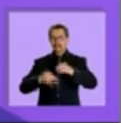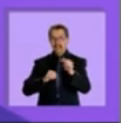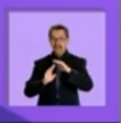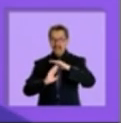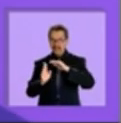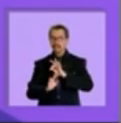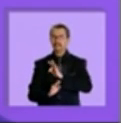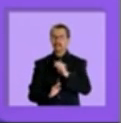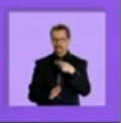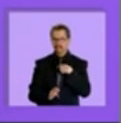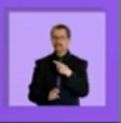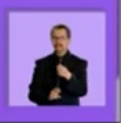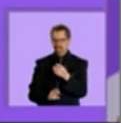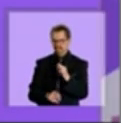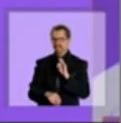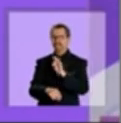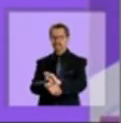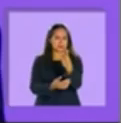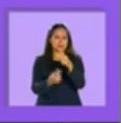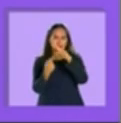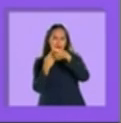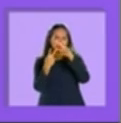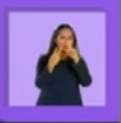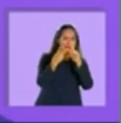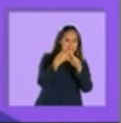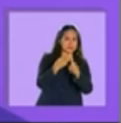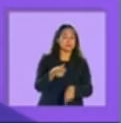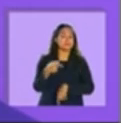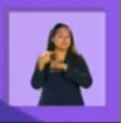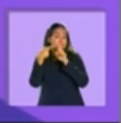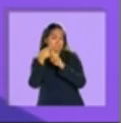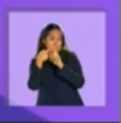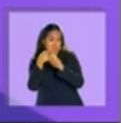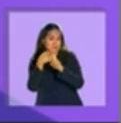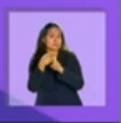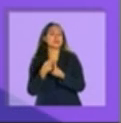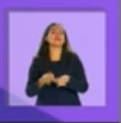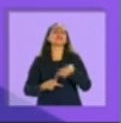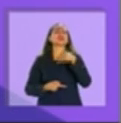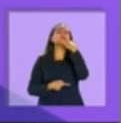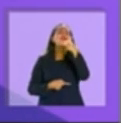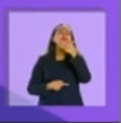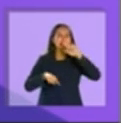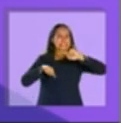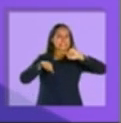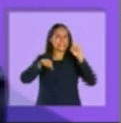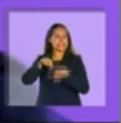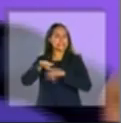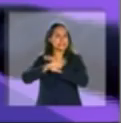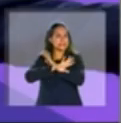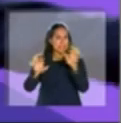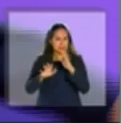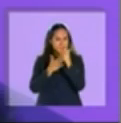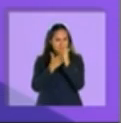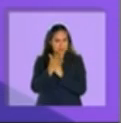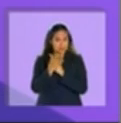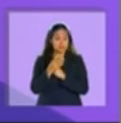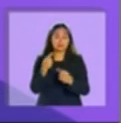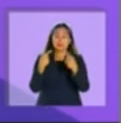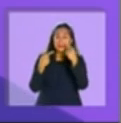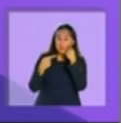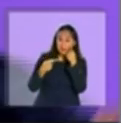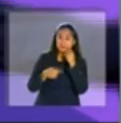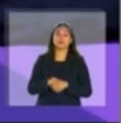me sorprendió muchísimo. Creo que es un debate que no va a cambiar nada, pero nada. Las tendencias en encuestas como las conocemos van a continuar. Van a